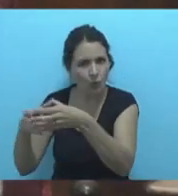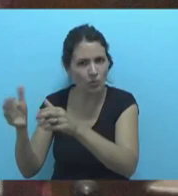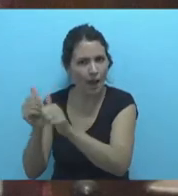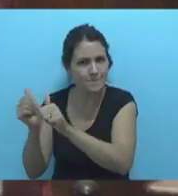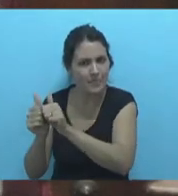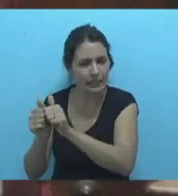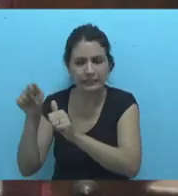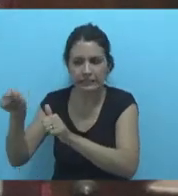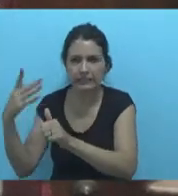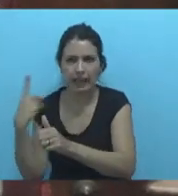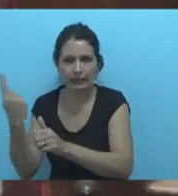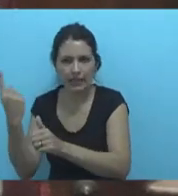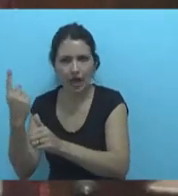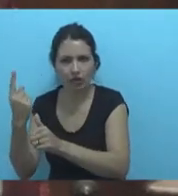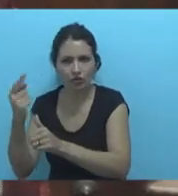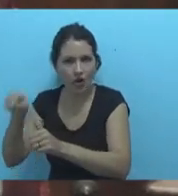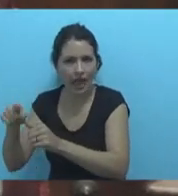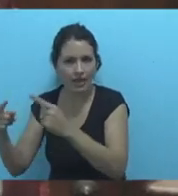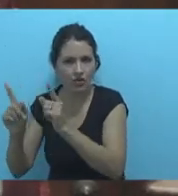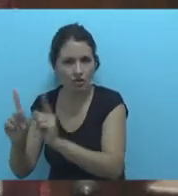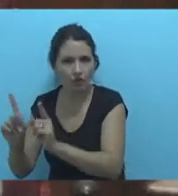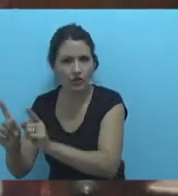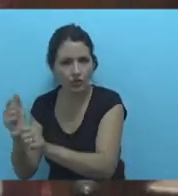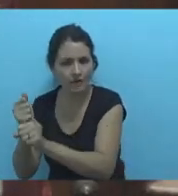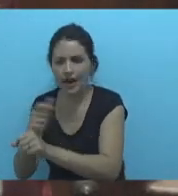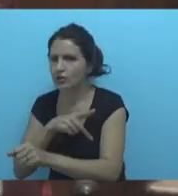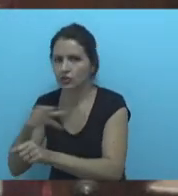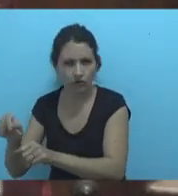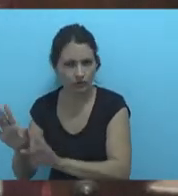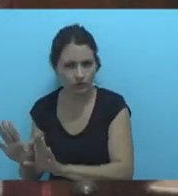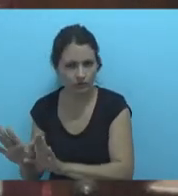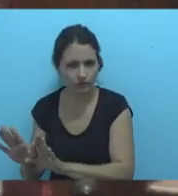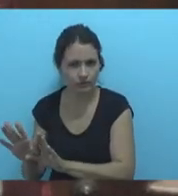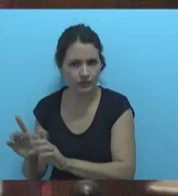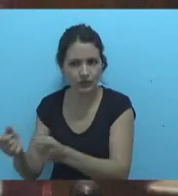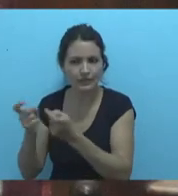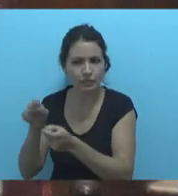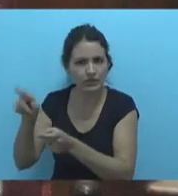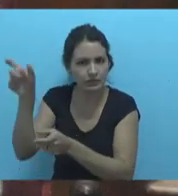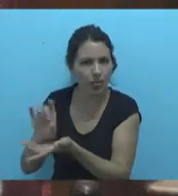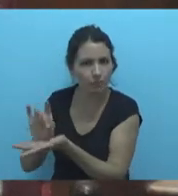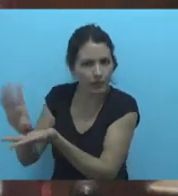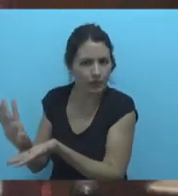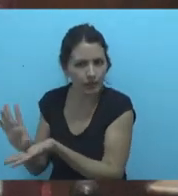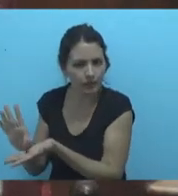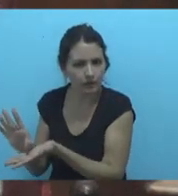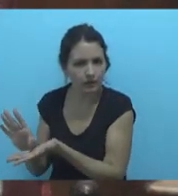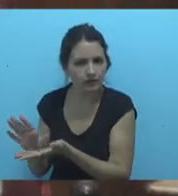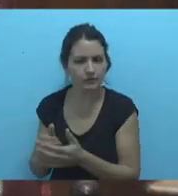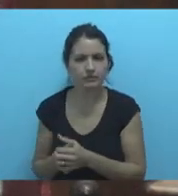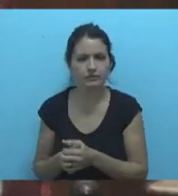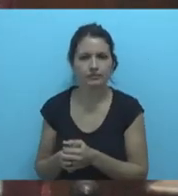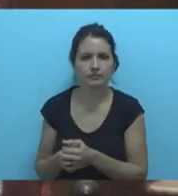el funcionamiento de este grupo, que es indispensable que nosotros como provincia necesitamos que funcione. Y esto lo queremos decir con absoluta claridad